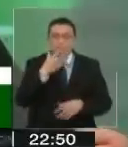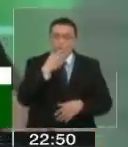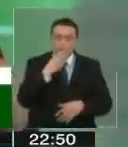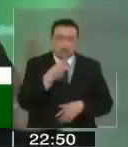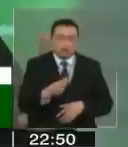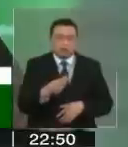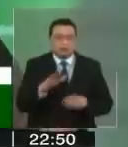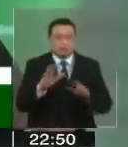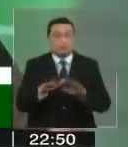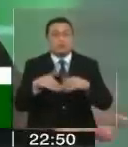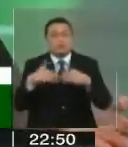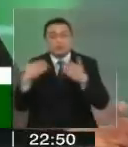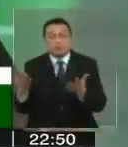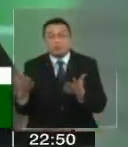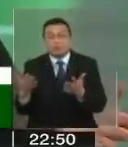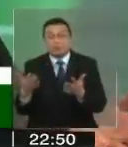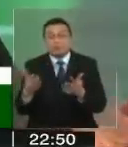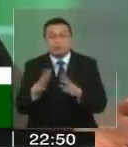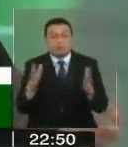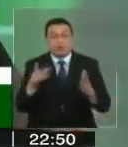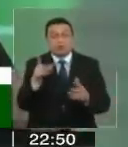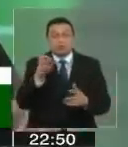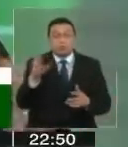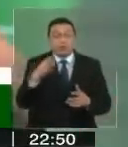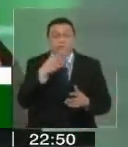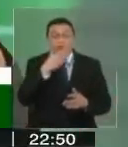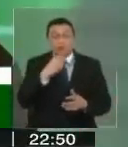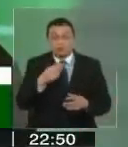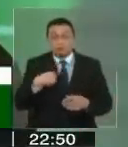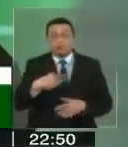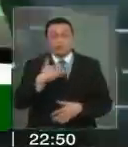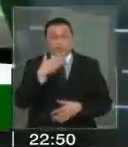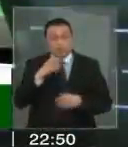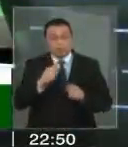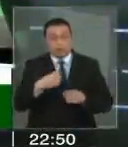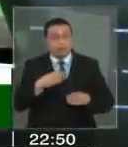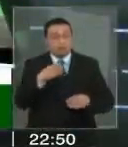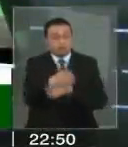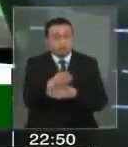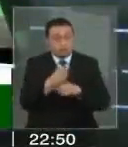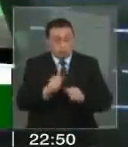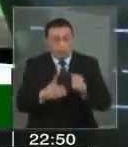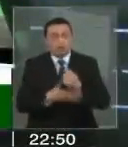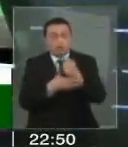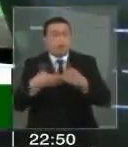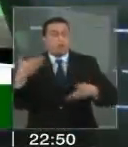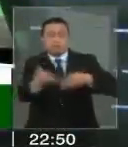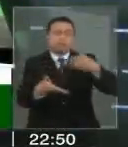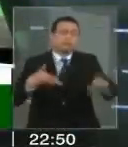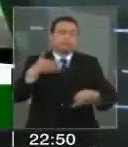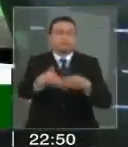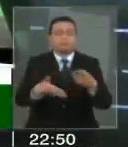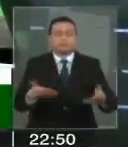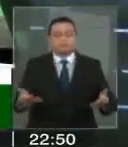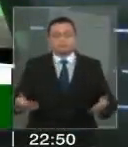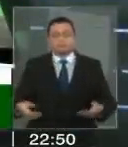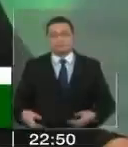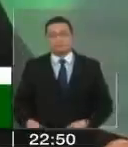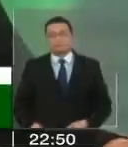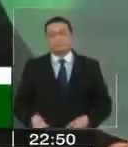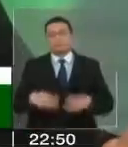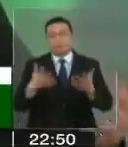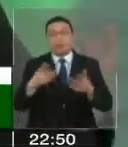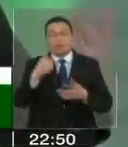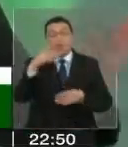Y después se armó súper, la situación súper linda, porque empezó a llamar, yo también podría ir, yo también te podría ayudar. Para que te vayas